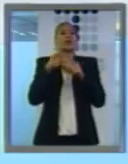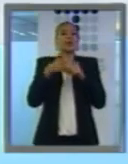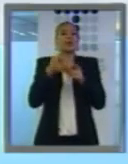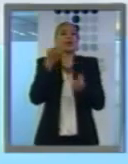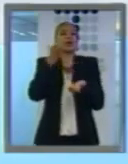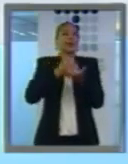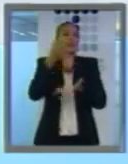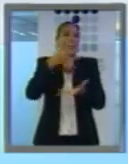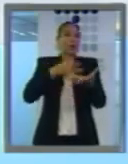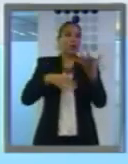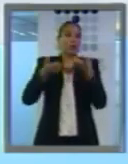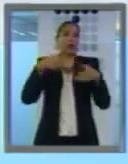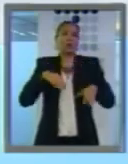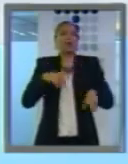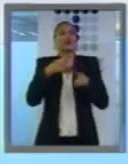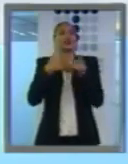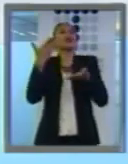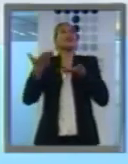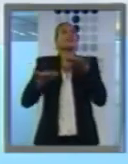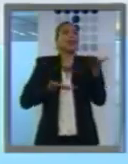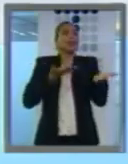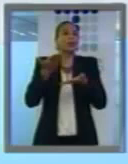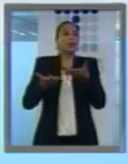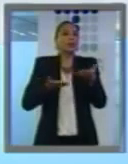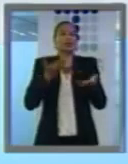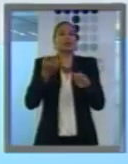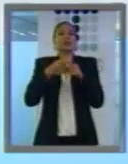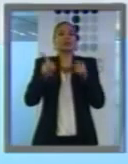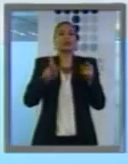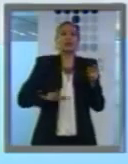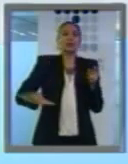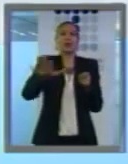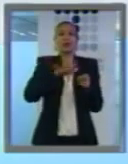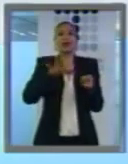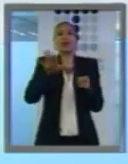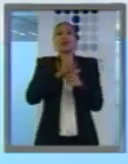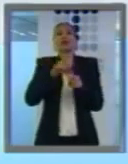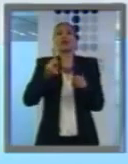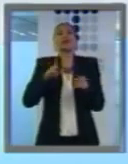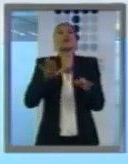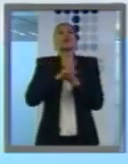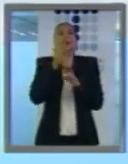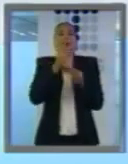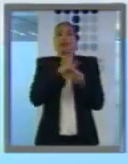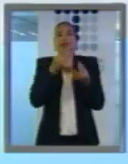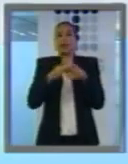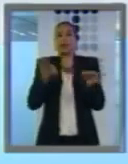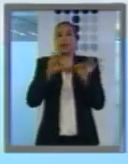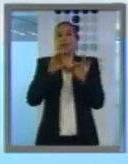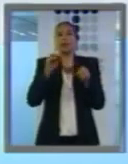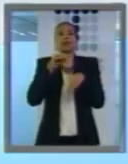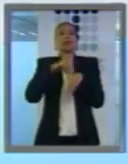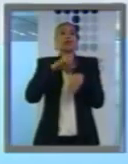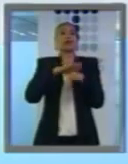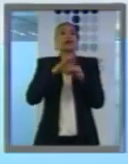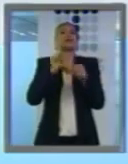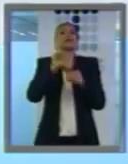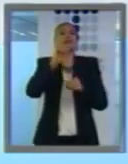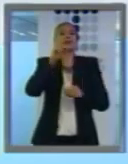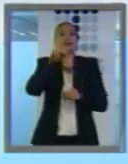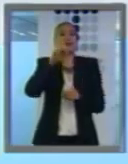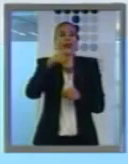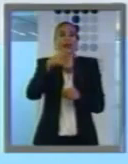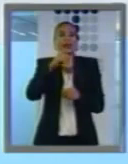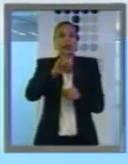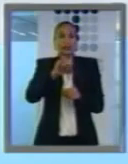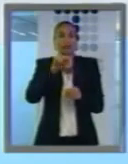económico, en la atención de servicios públicos. Es decir, y creo que aquí, vuelvo a insistir, una de las instancias importantes es el INEGI,